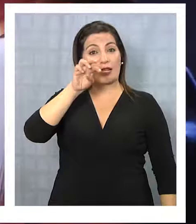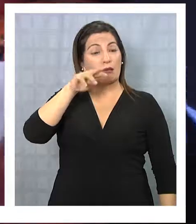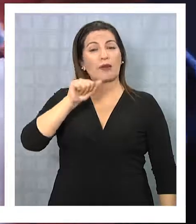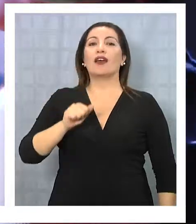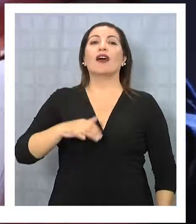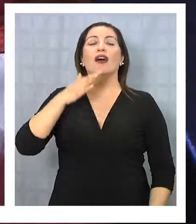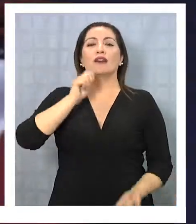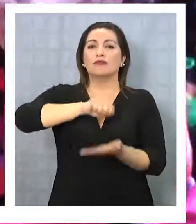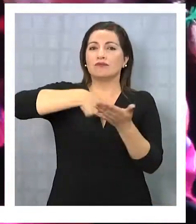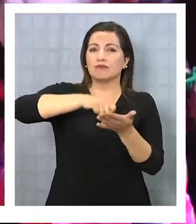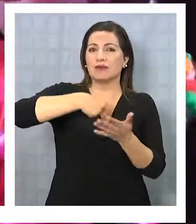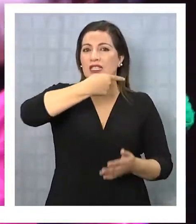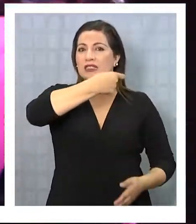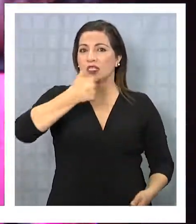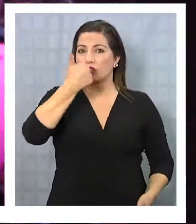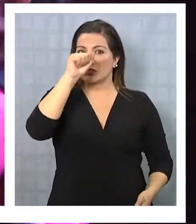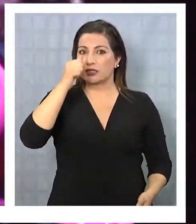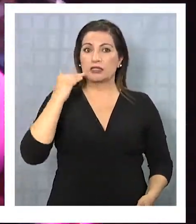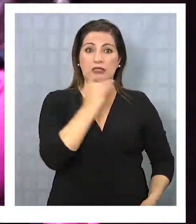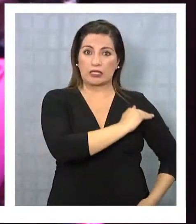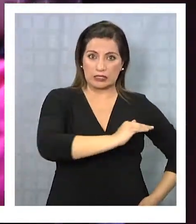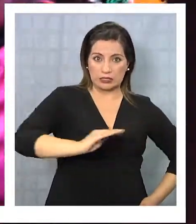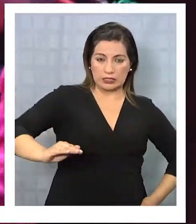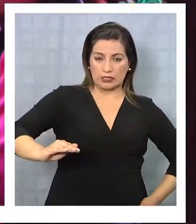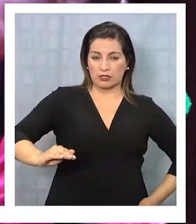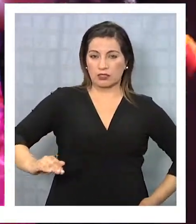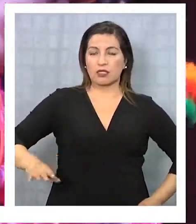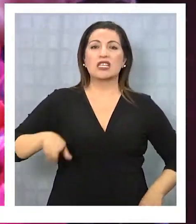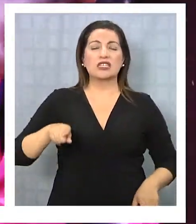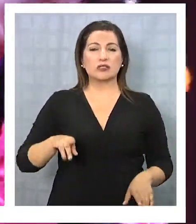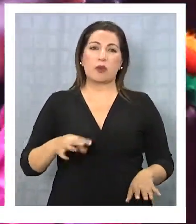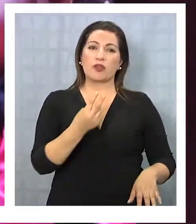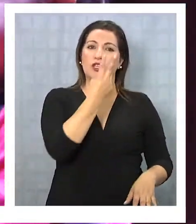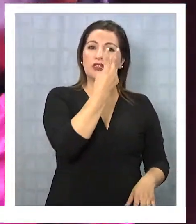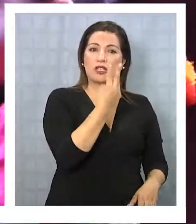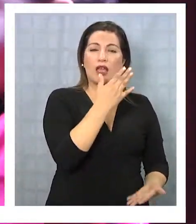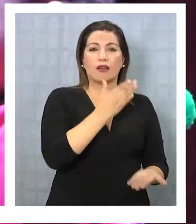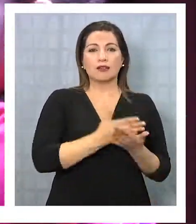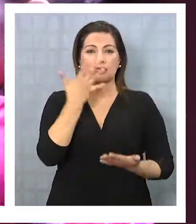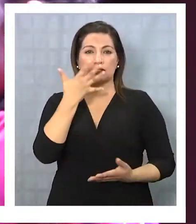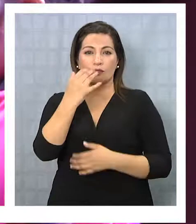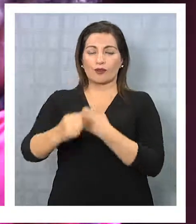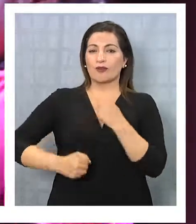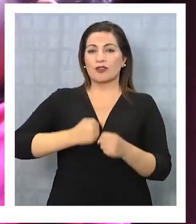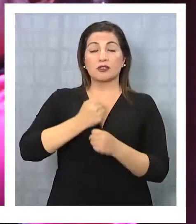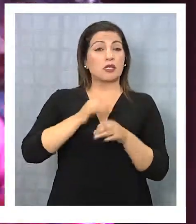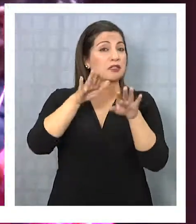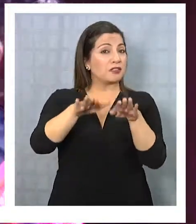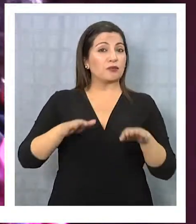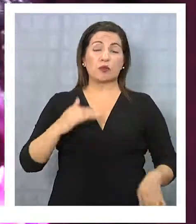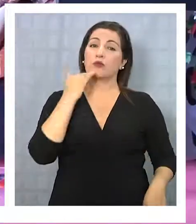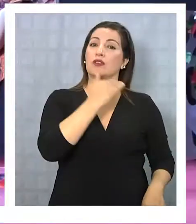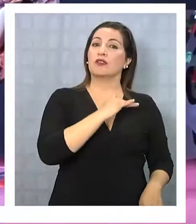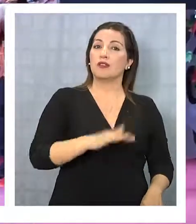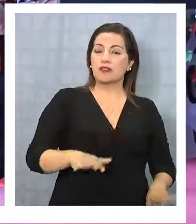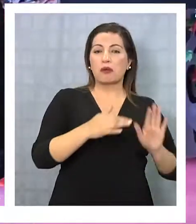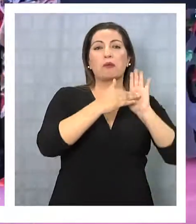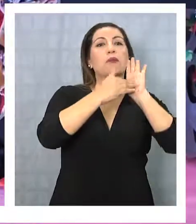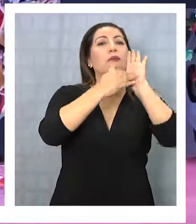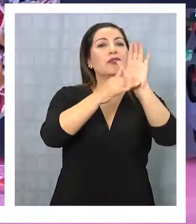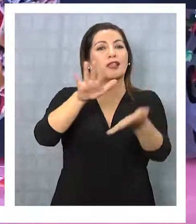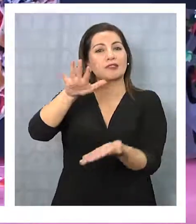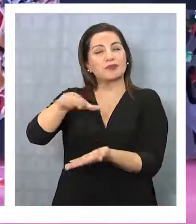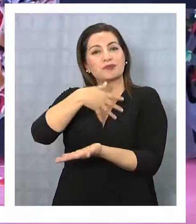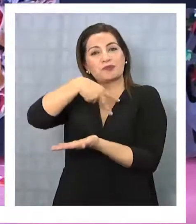año con una matrícula de 160 menores con edades entre 3 y 5 años, los mismos que se presentaron en el